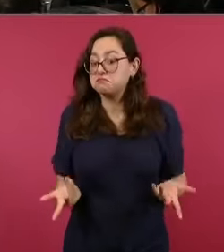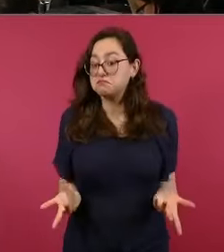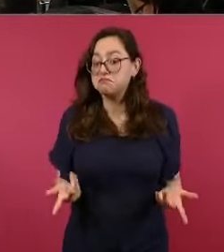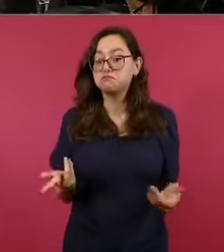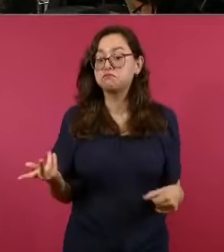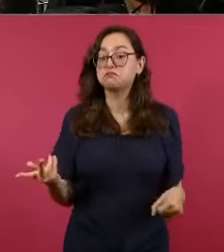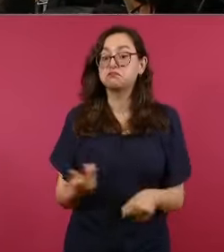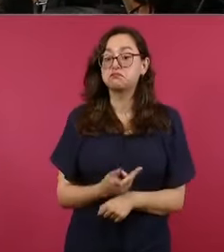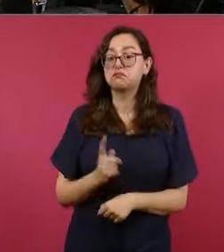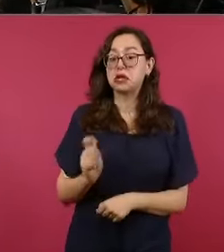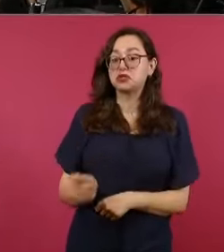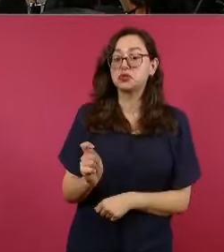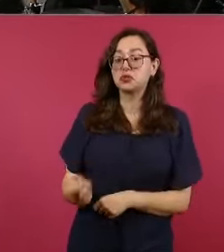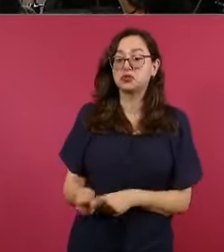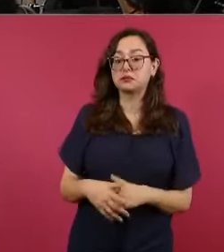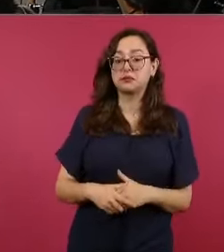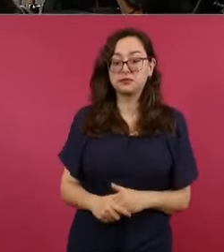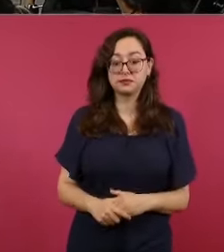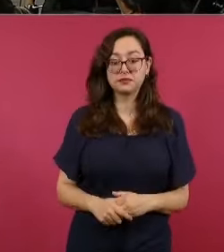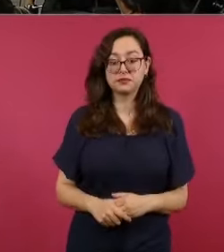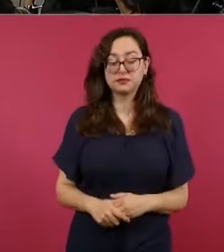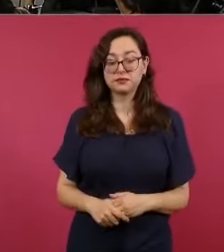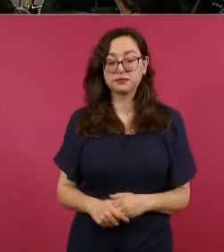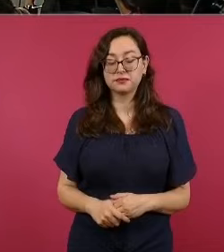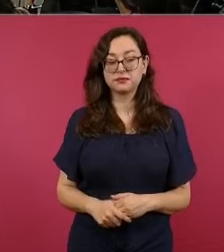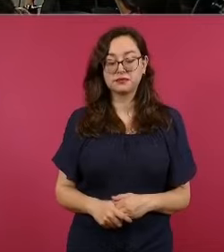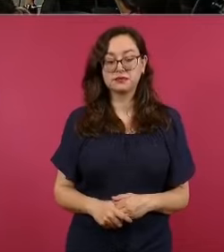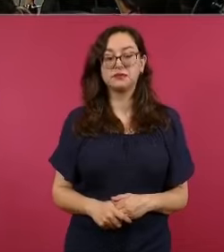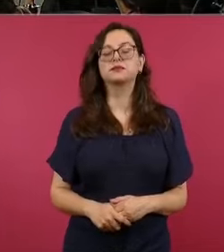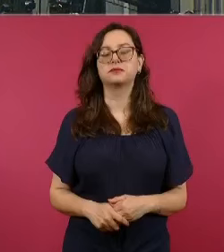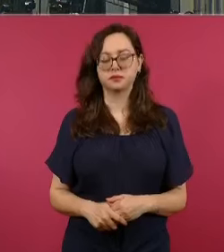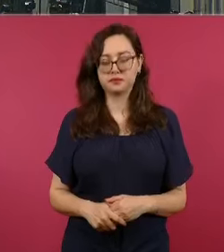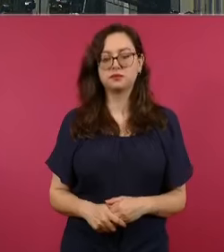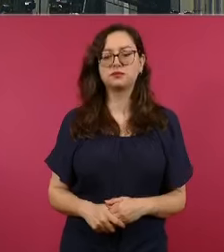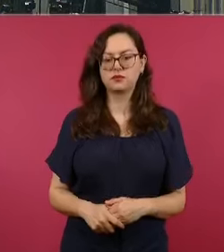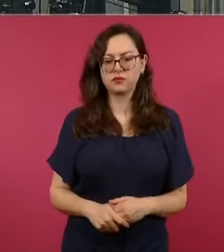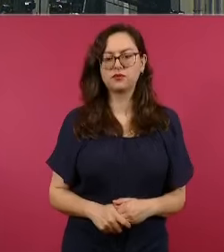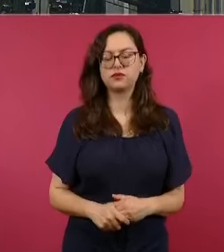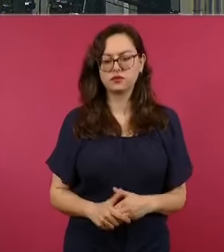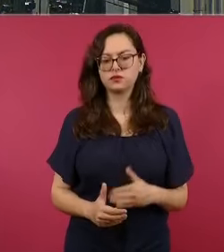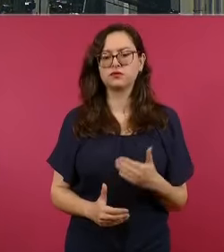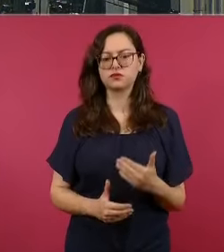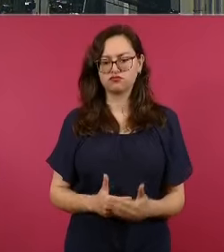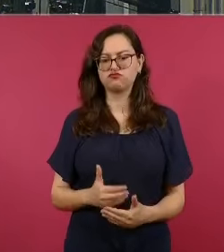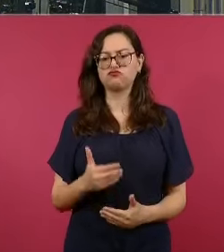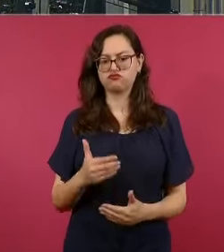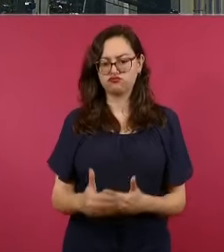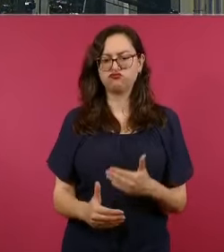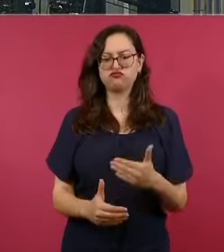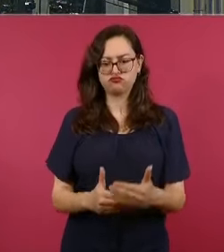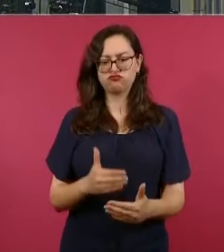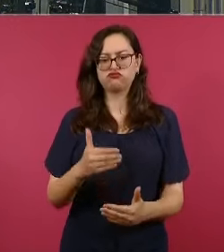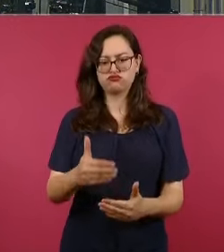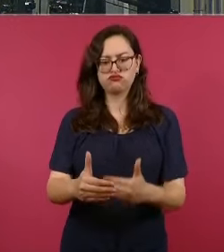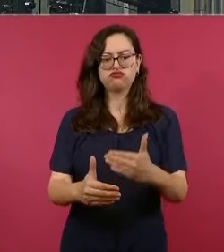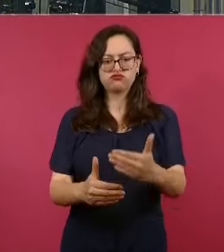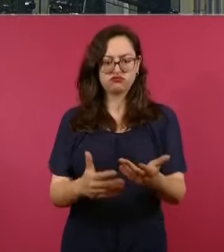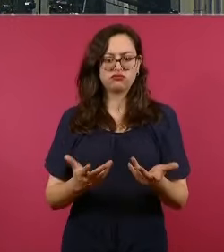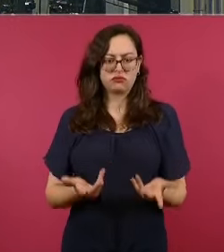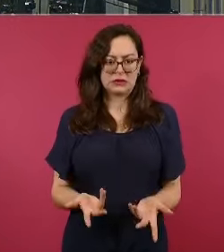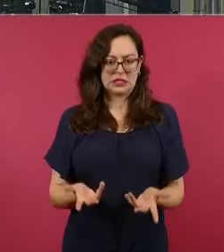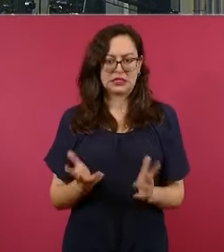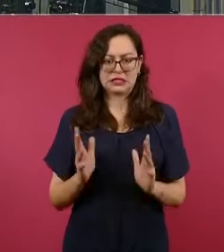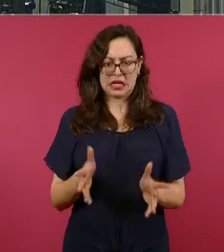avanzaron avanzamos bastante tiene que ver con lo que aquí expuso